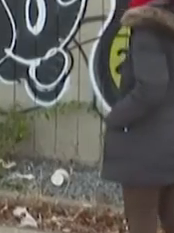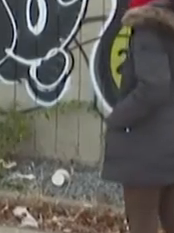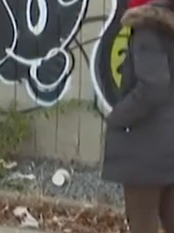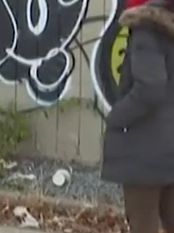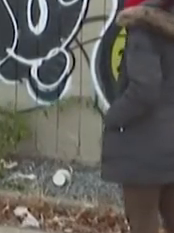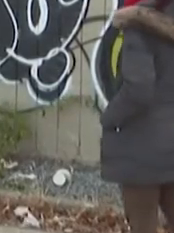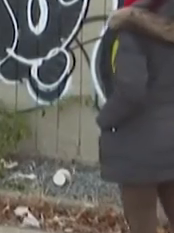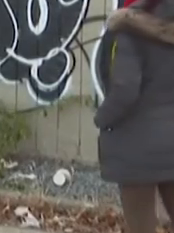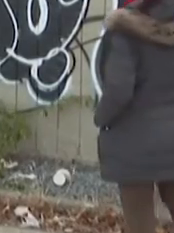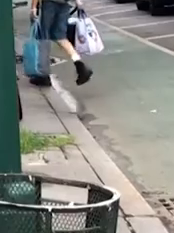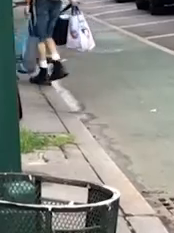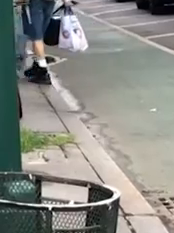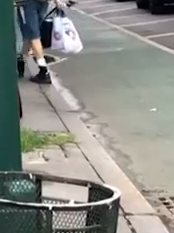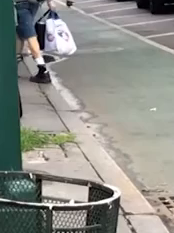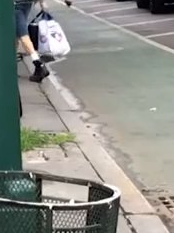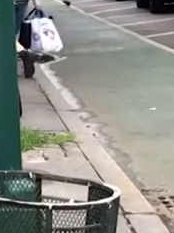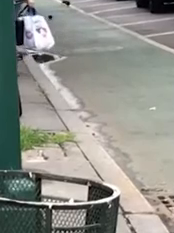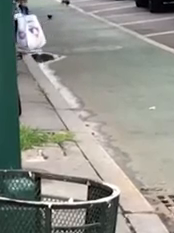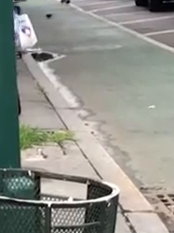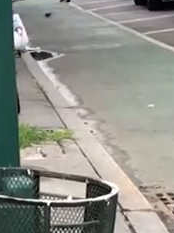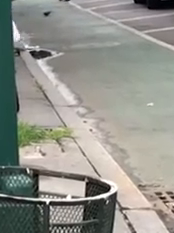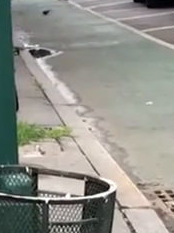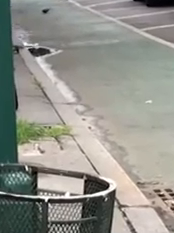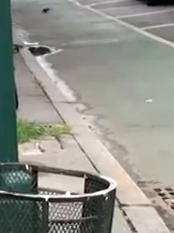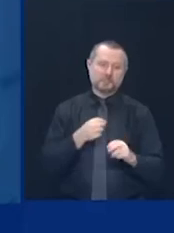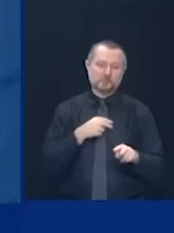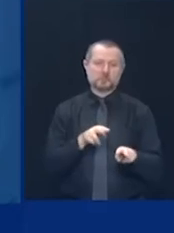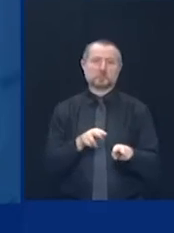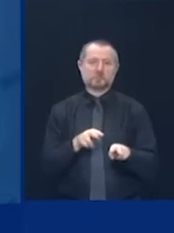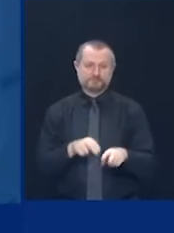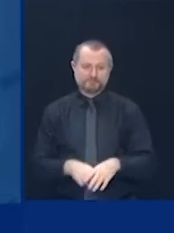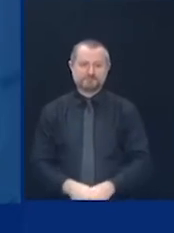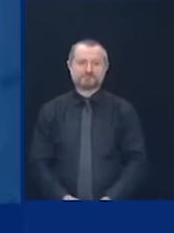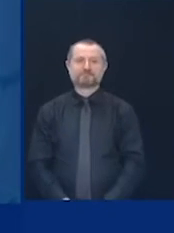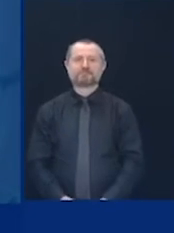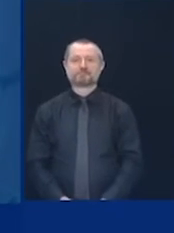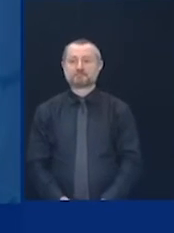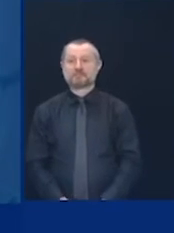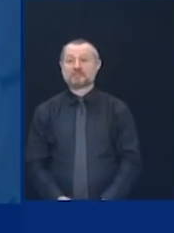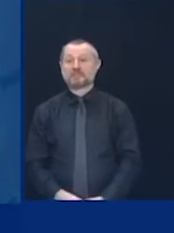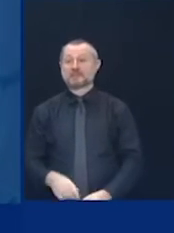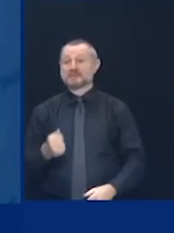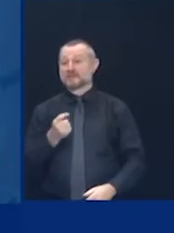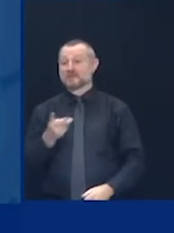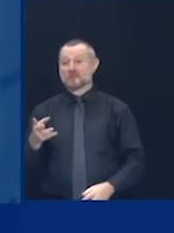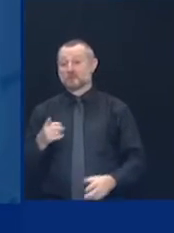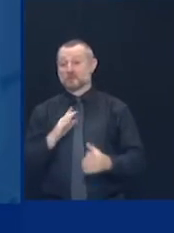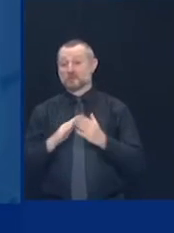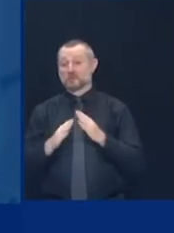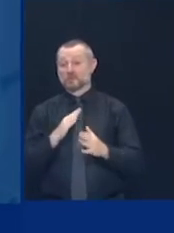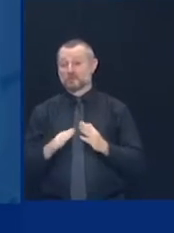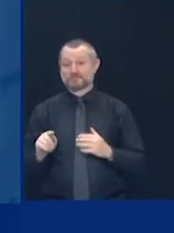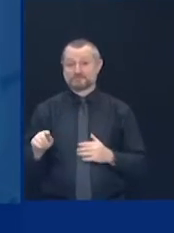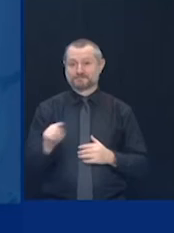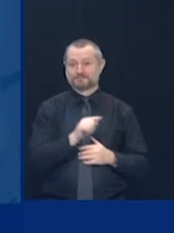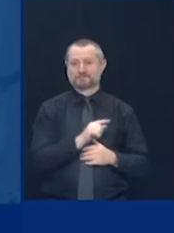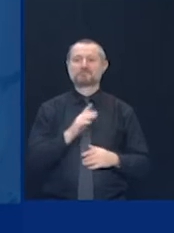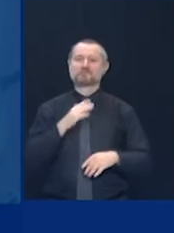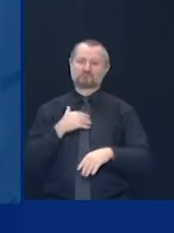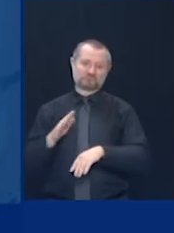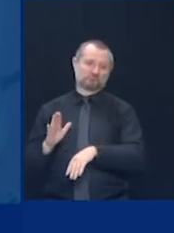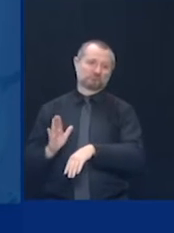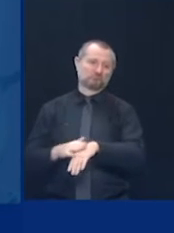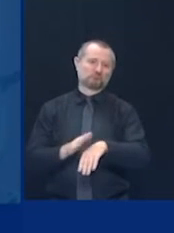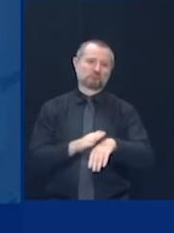color amarillo naranja o rojo tenemos varias comunidades que están en la pista de advertencia odio las analogías deportivas